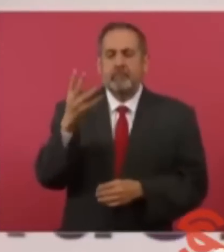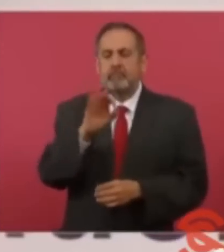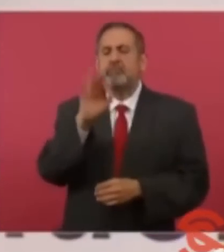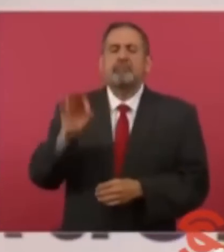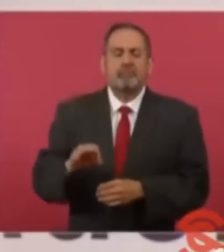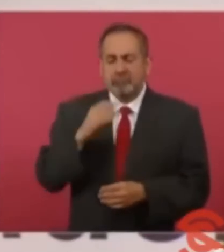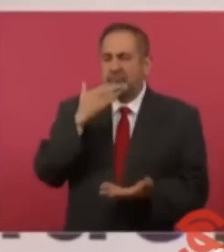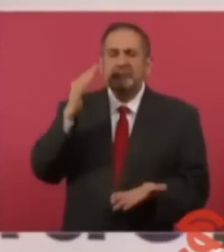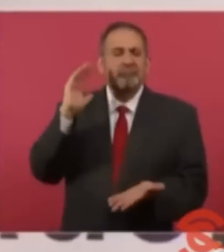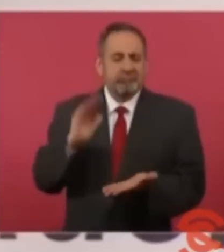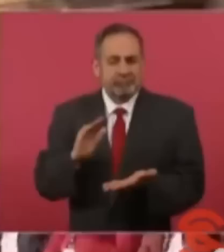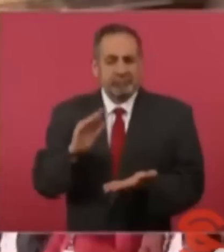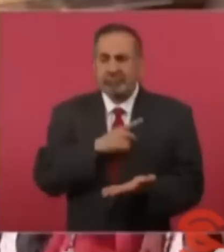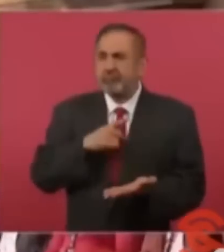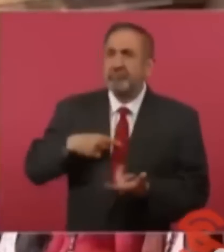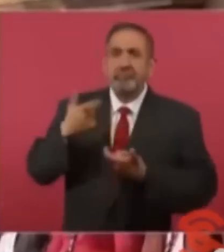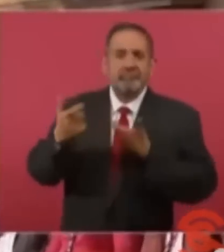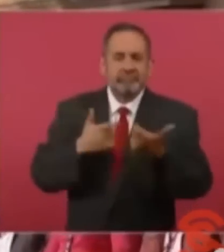64.4%, es decir,